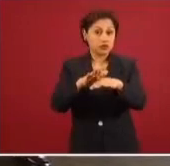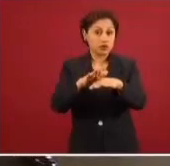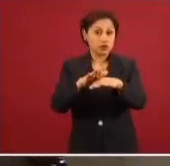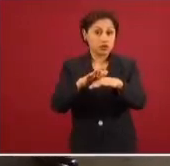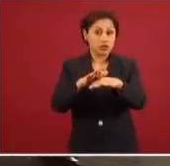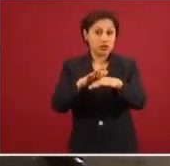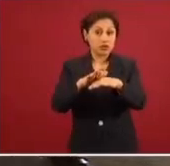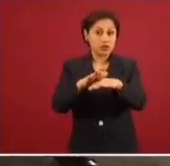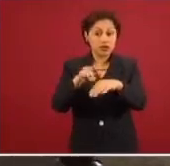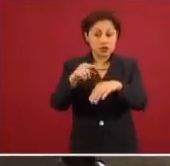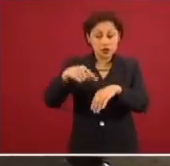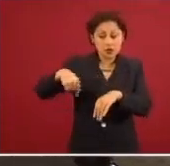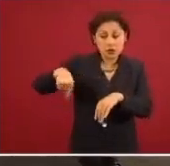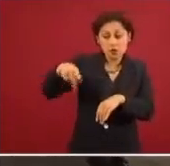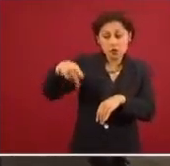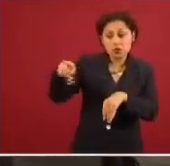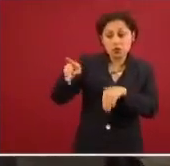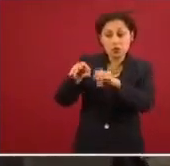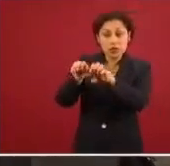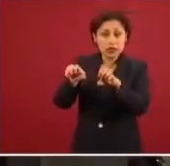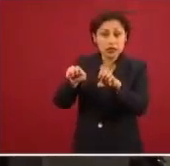estimaciones también